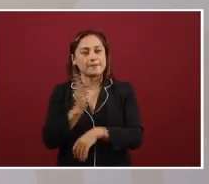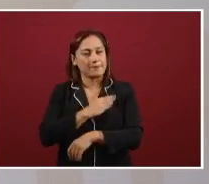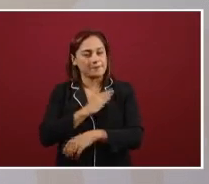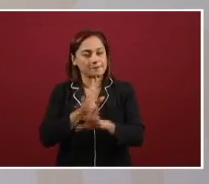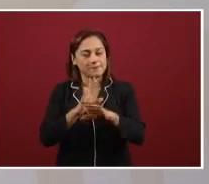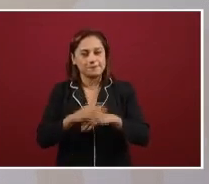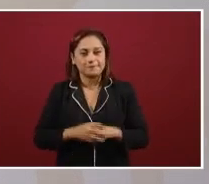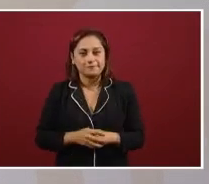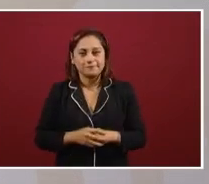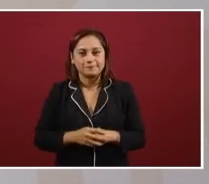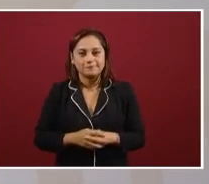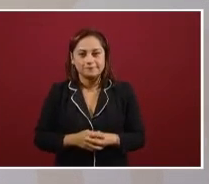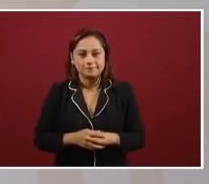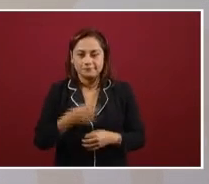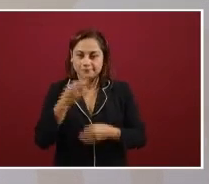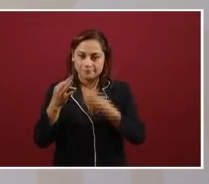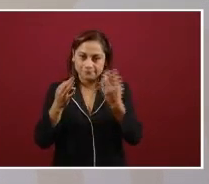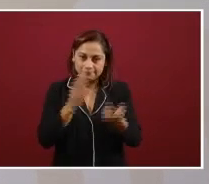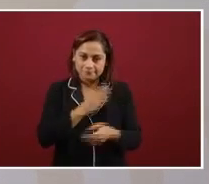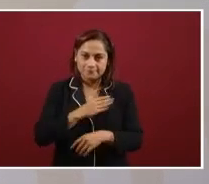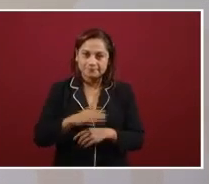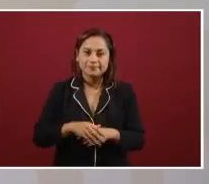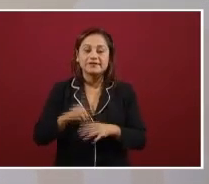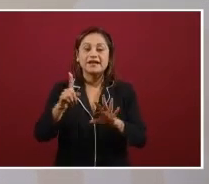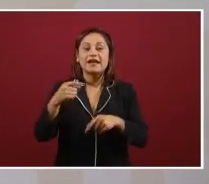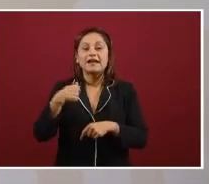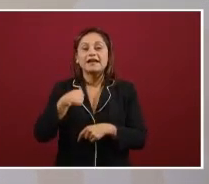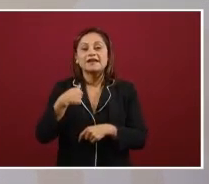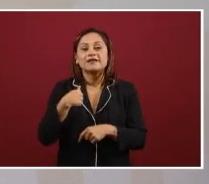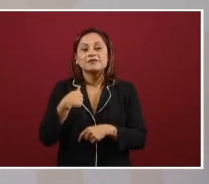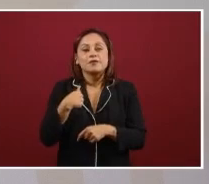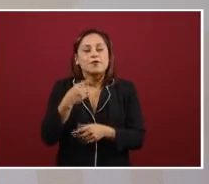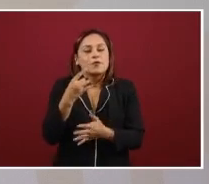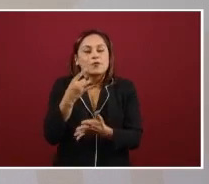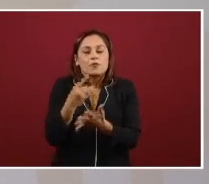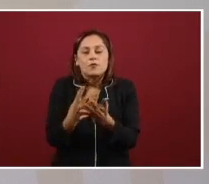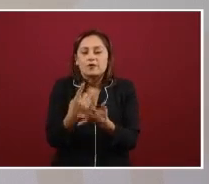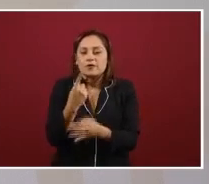Nada más les pido que